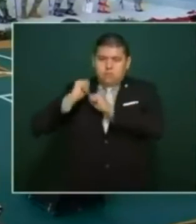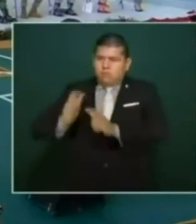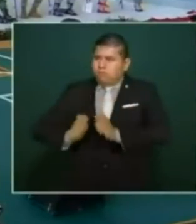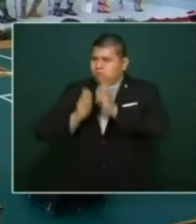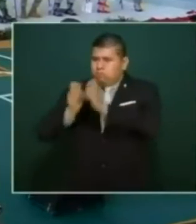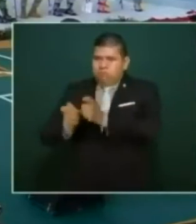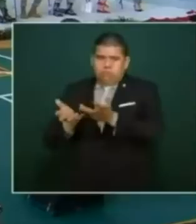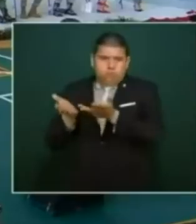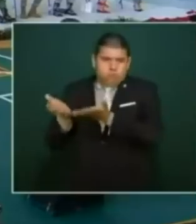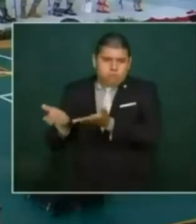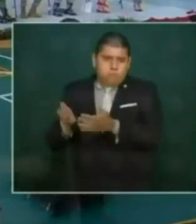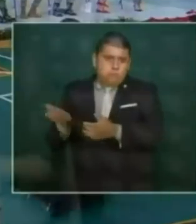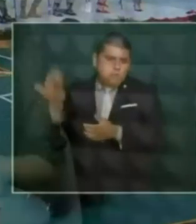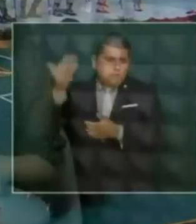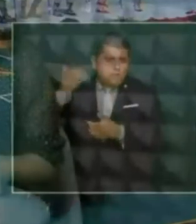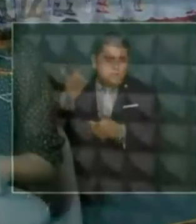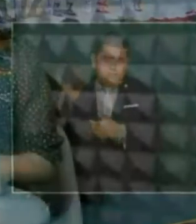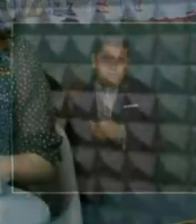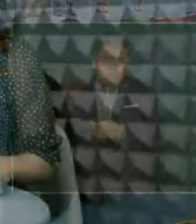en su tiempo.